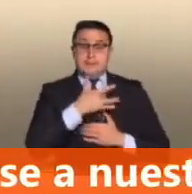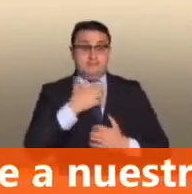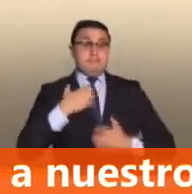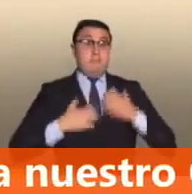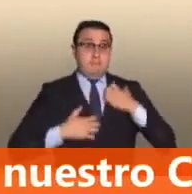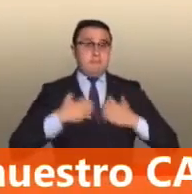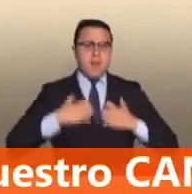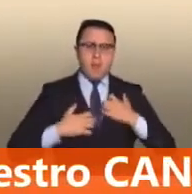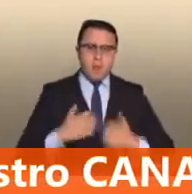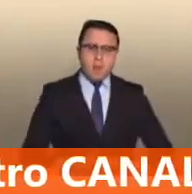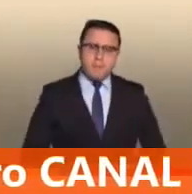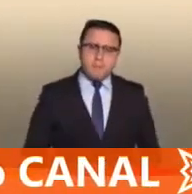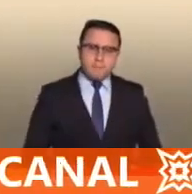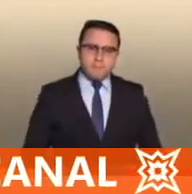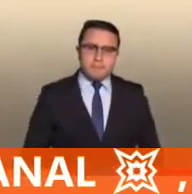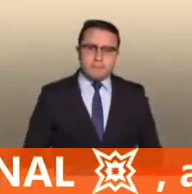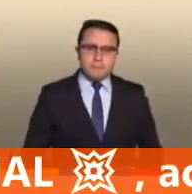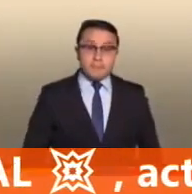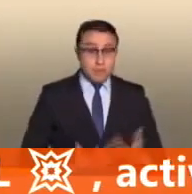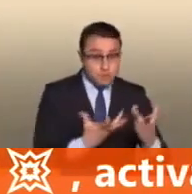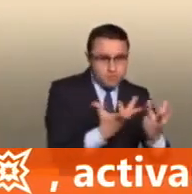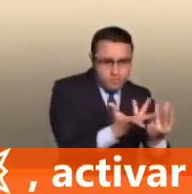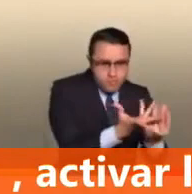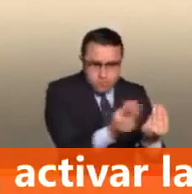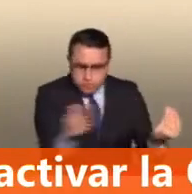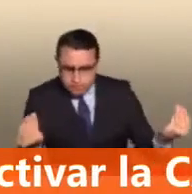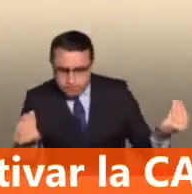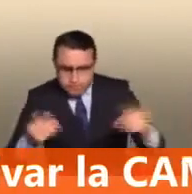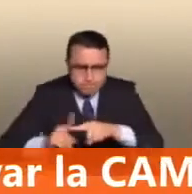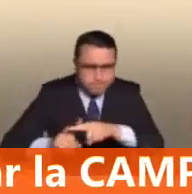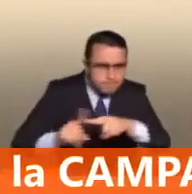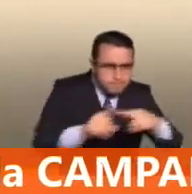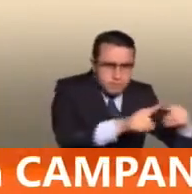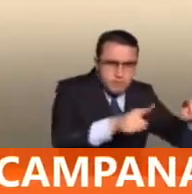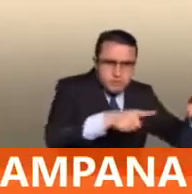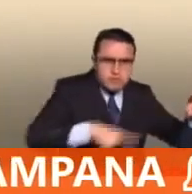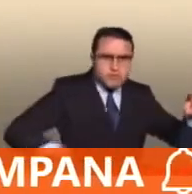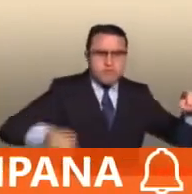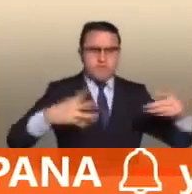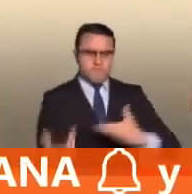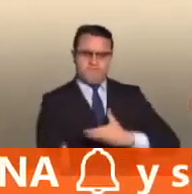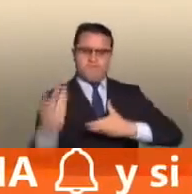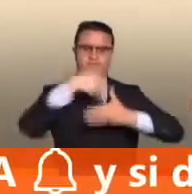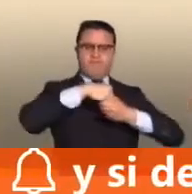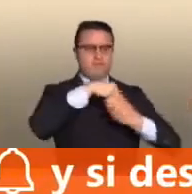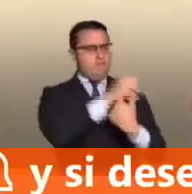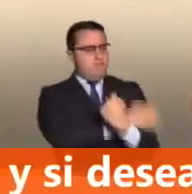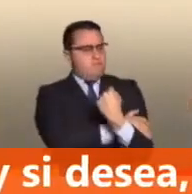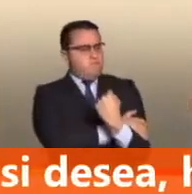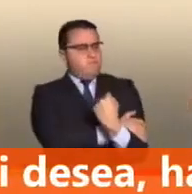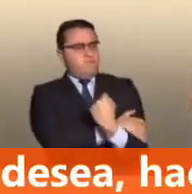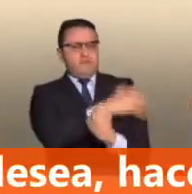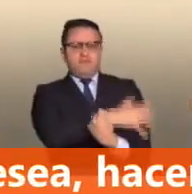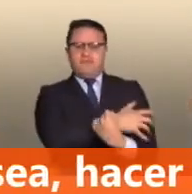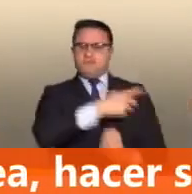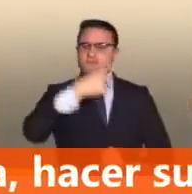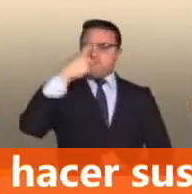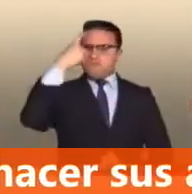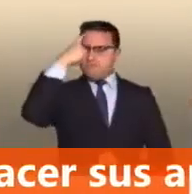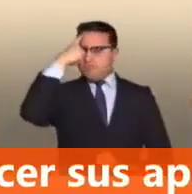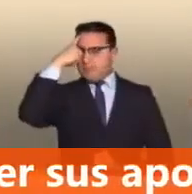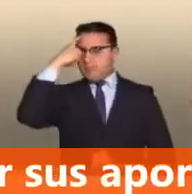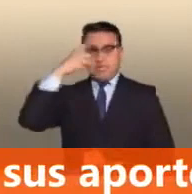Grupos construidos desde el poder, en el poder, creyendo que el poder